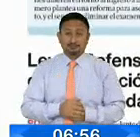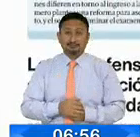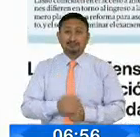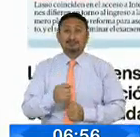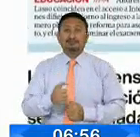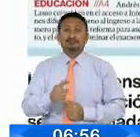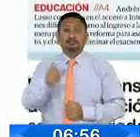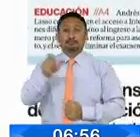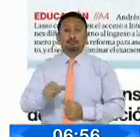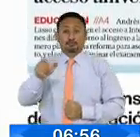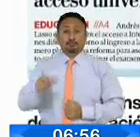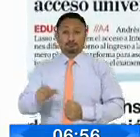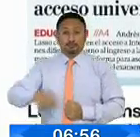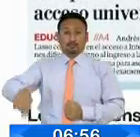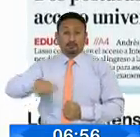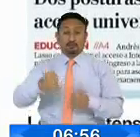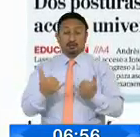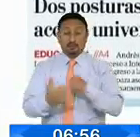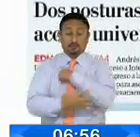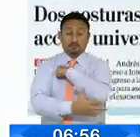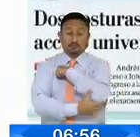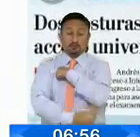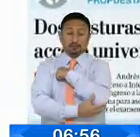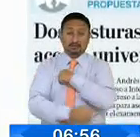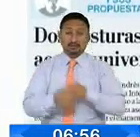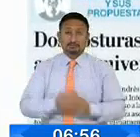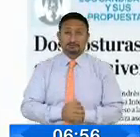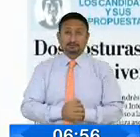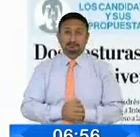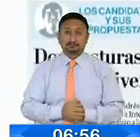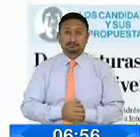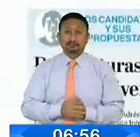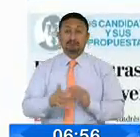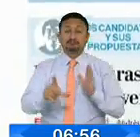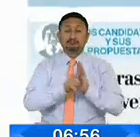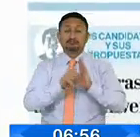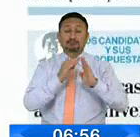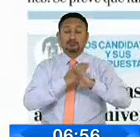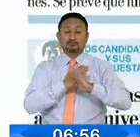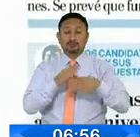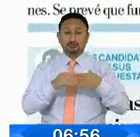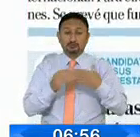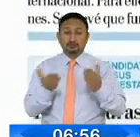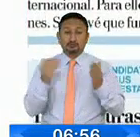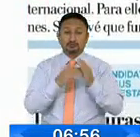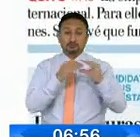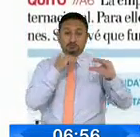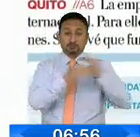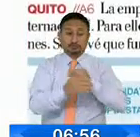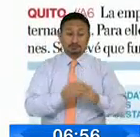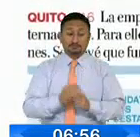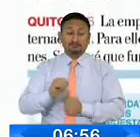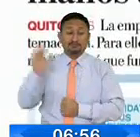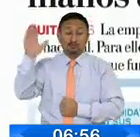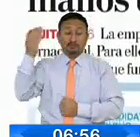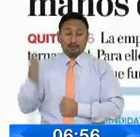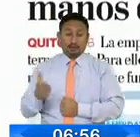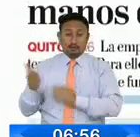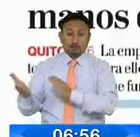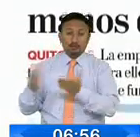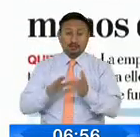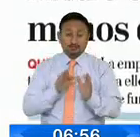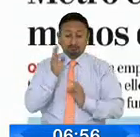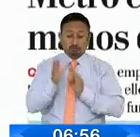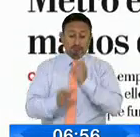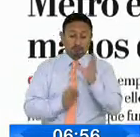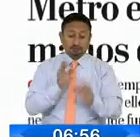rural está en la pobreza. Ley de defensa de dolarización será reenviada. Y en Brasil hay muertes y contagios, se